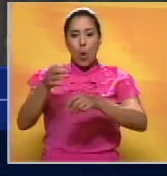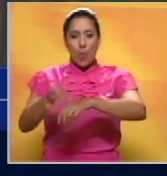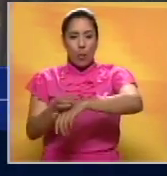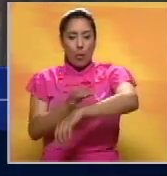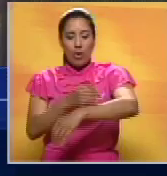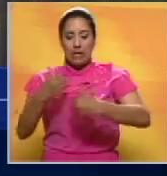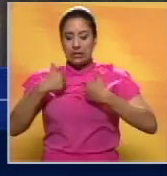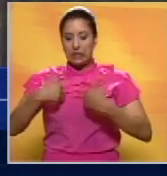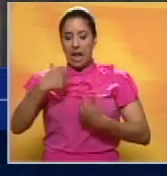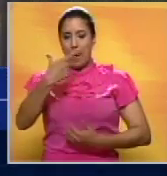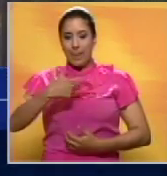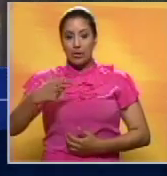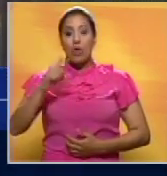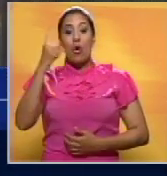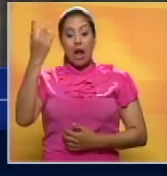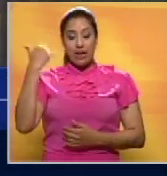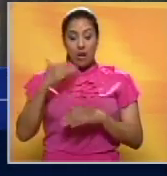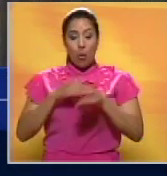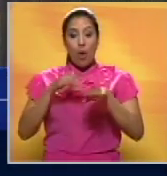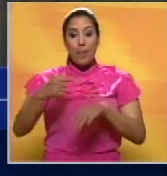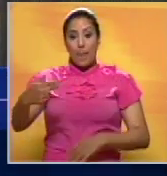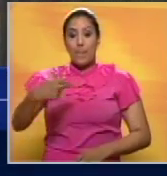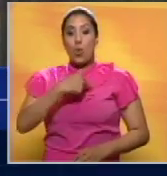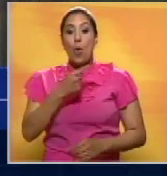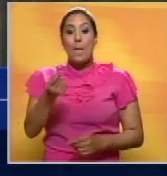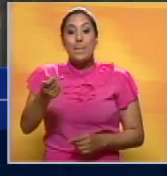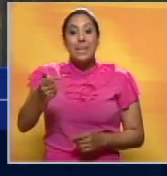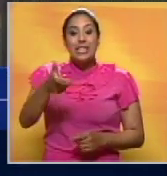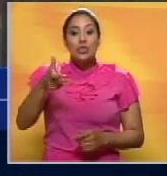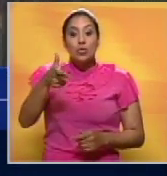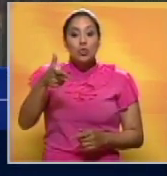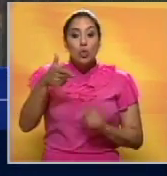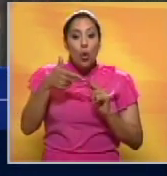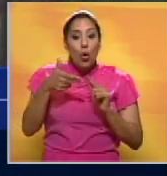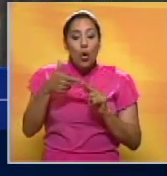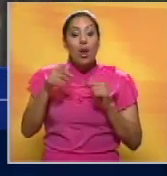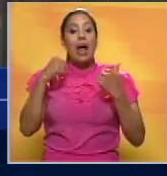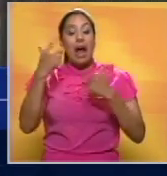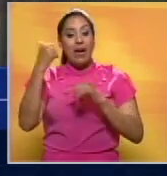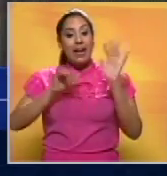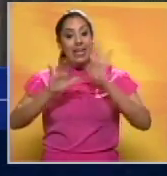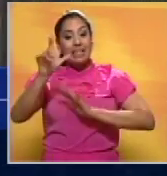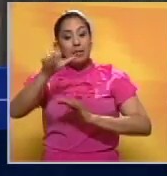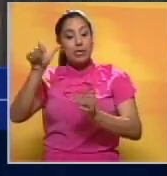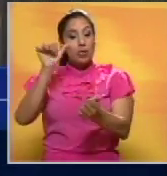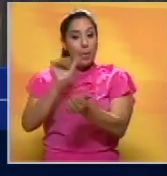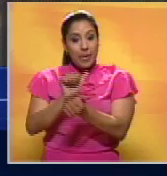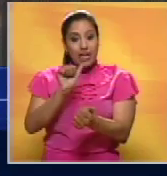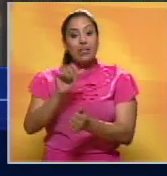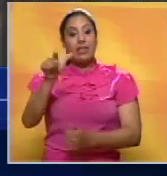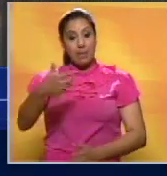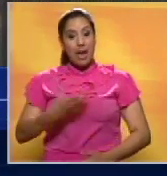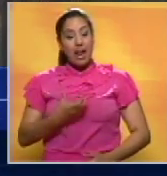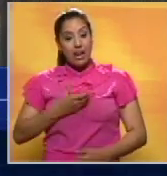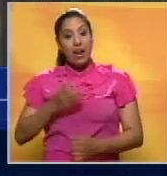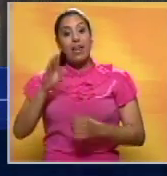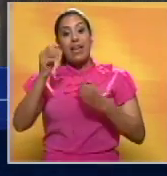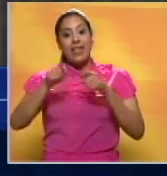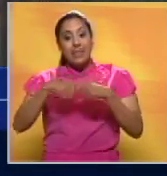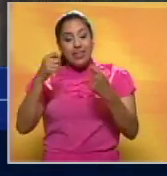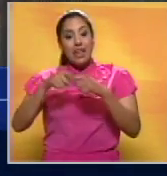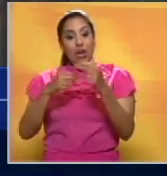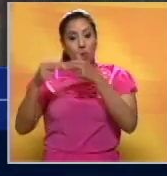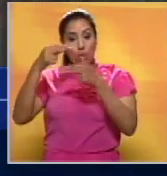perdigones, aunque este jueves hubo un herido de bala. Detalló que 15 personas han sido detenidas. El alcalde informó también que los daños